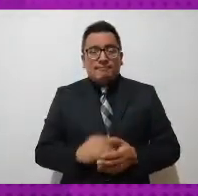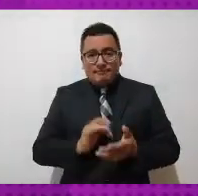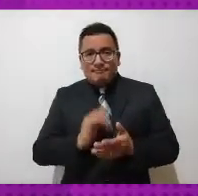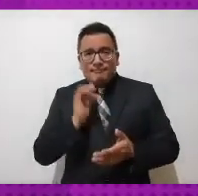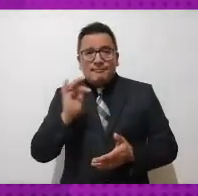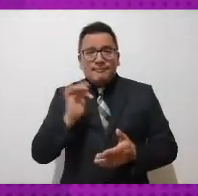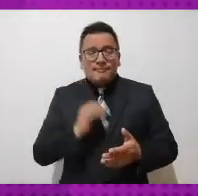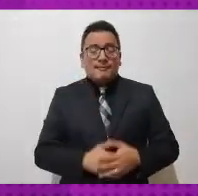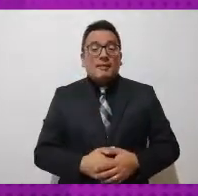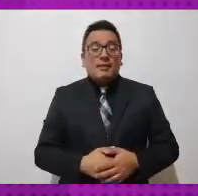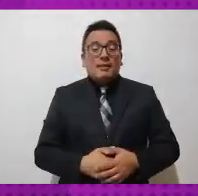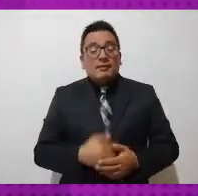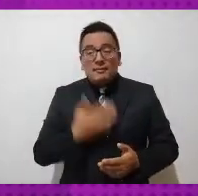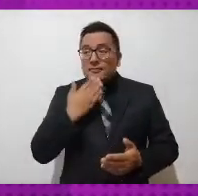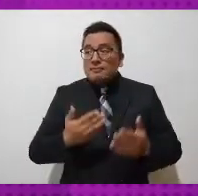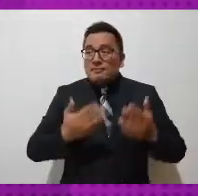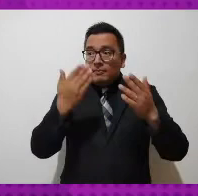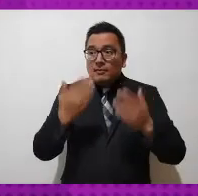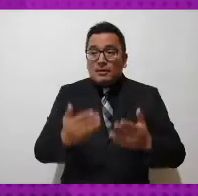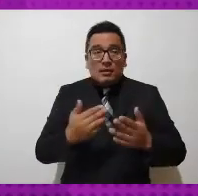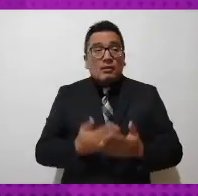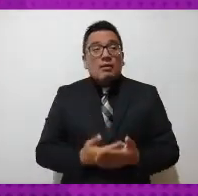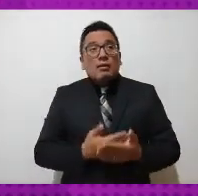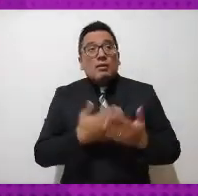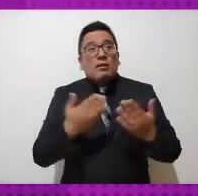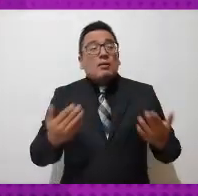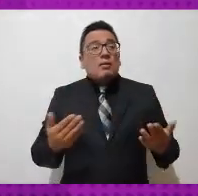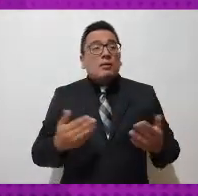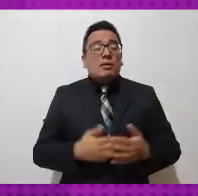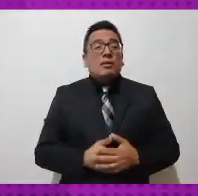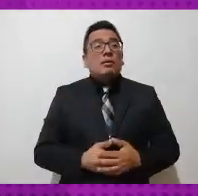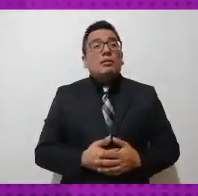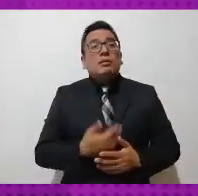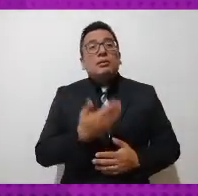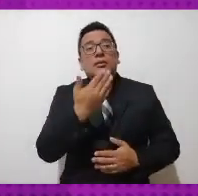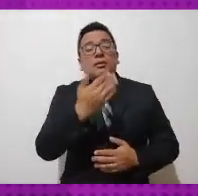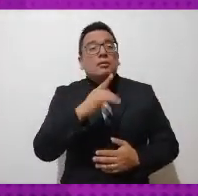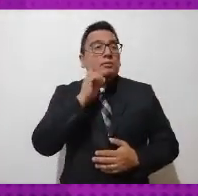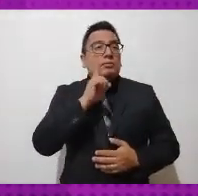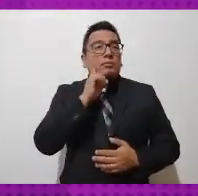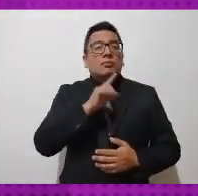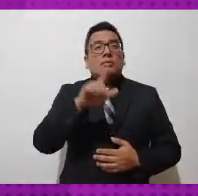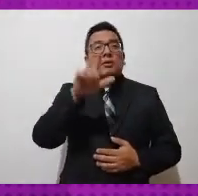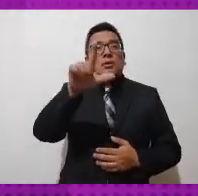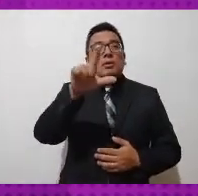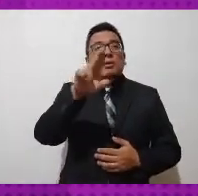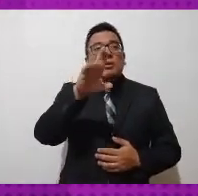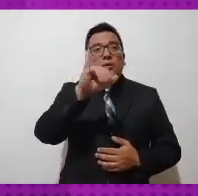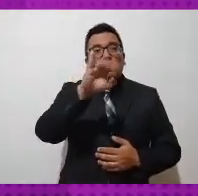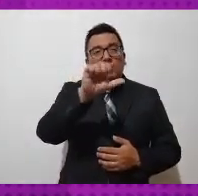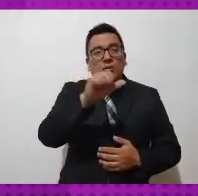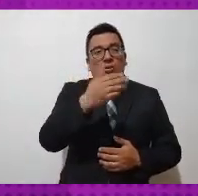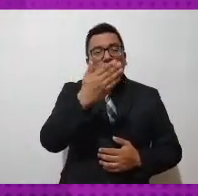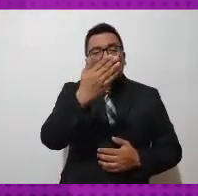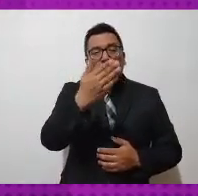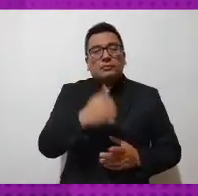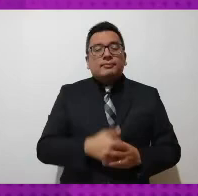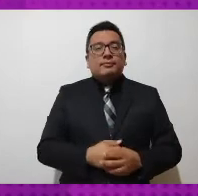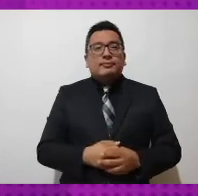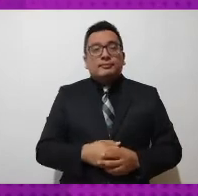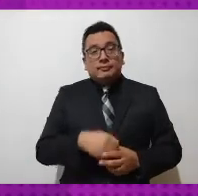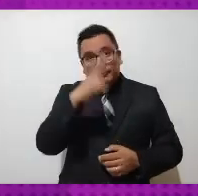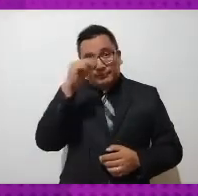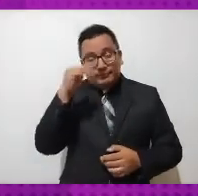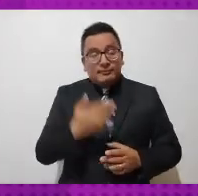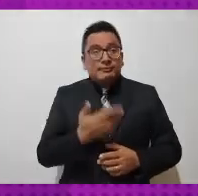gracias, consejera presidenta, bienvenida. Ahora le vamos a dar el uso de la voz a Lucía del Instituto Electoral de Nayarit. Adelante,